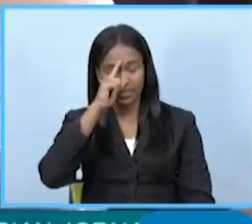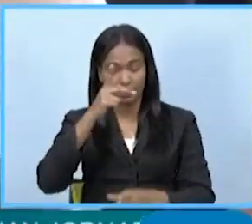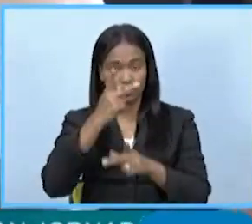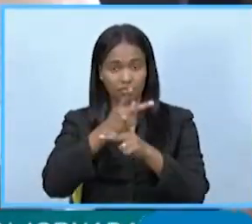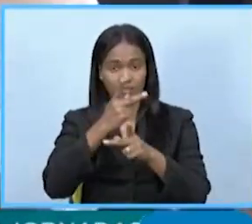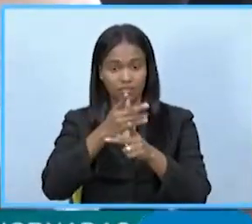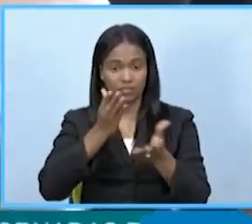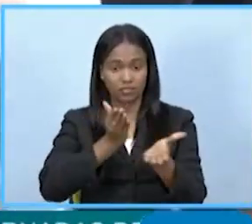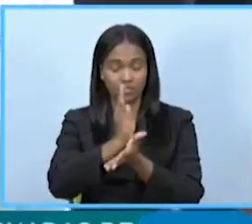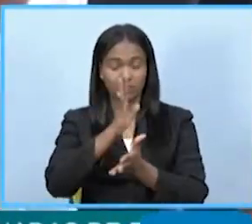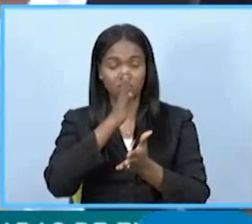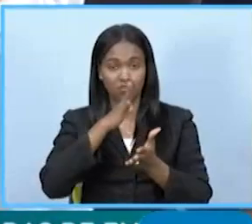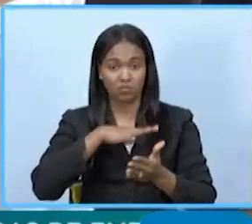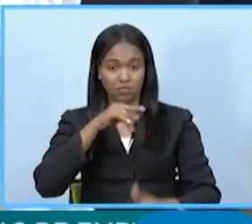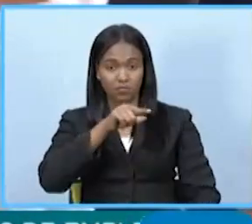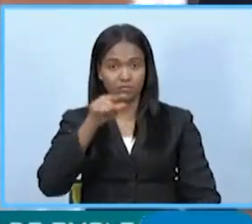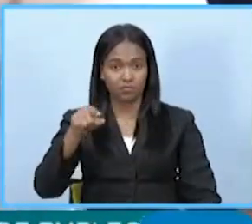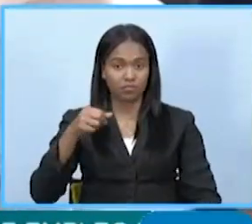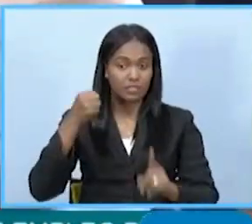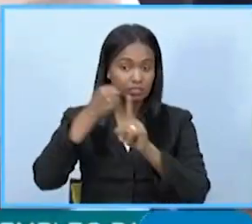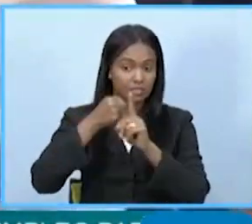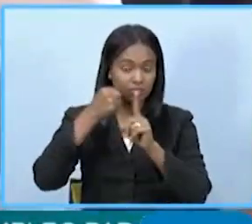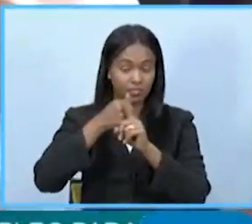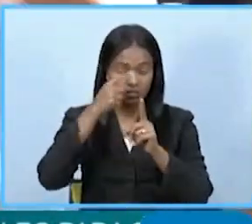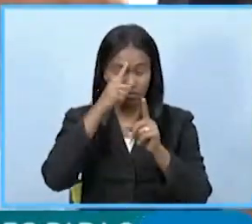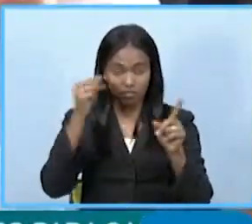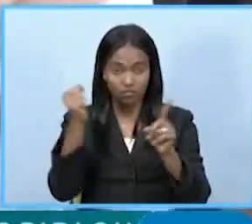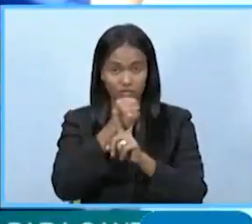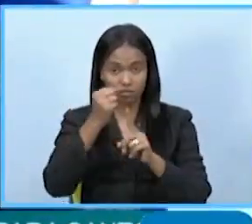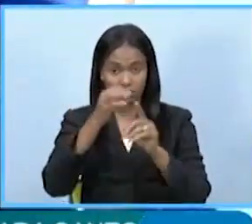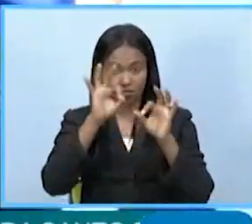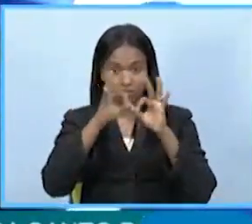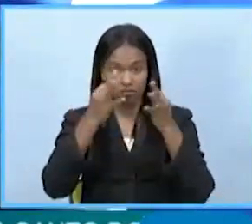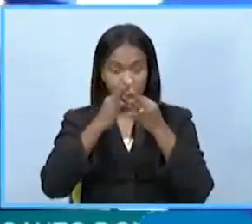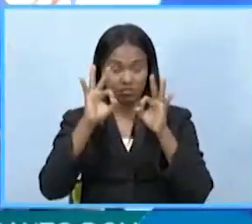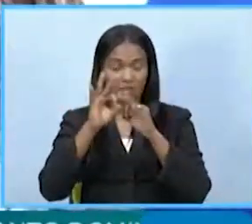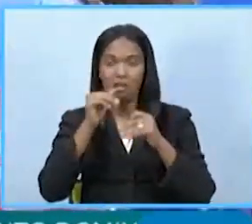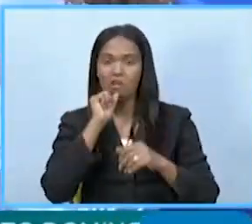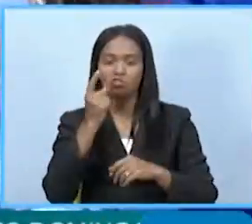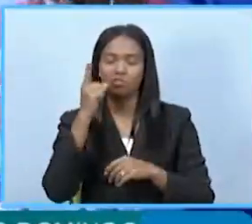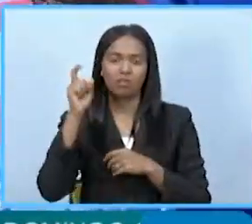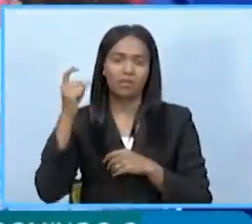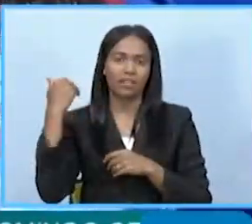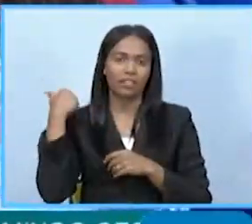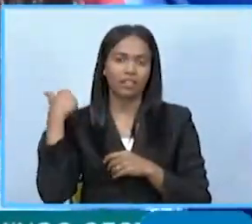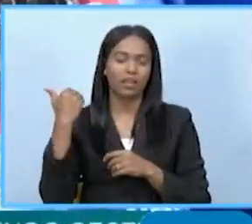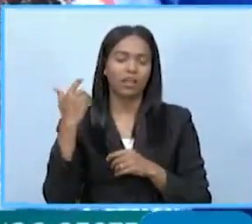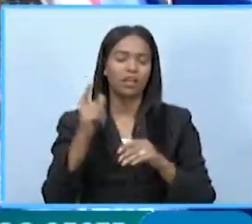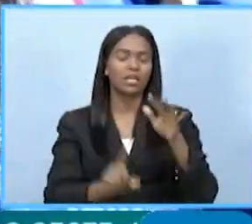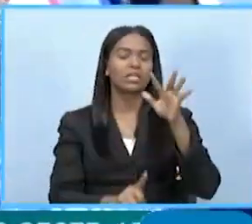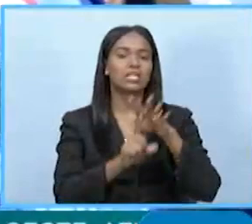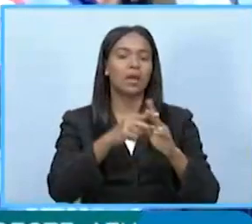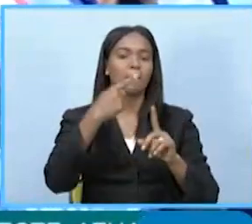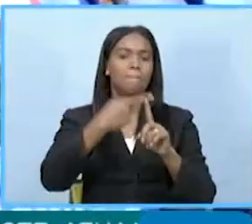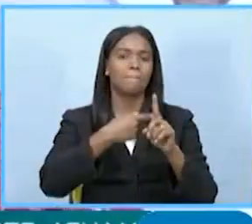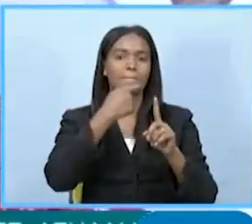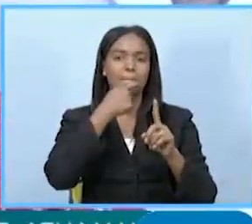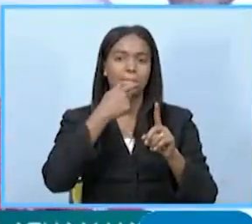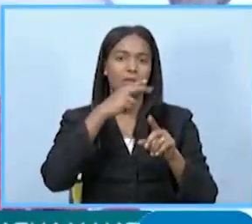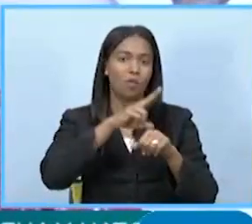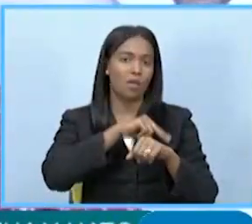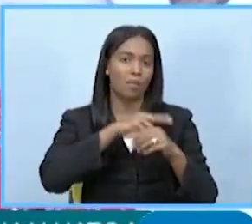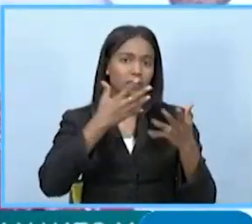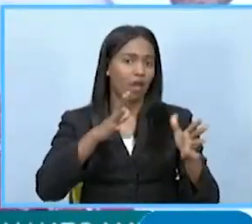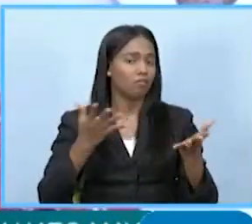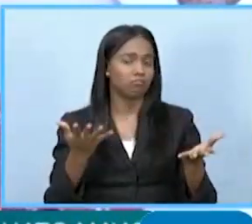los derechos de la mujer, la lucha contra la violencia intrafamiliar no solo debe tenerse presente en el mes de noviembre.